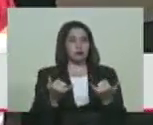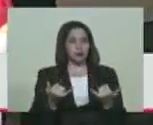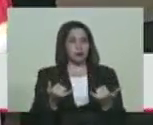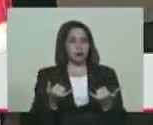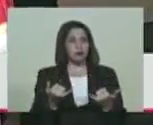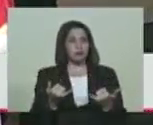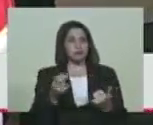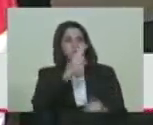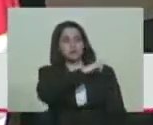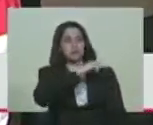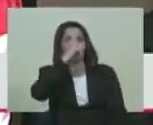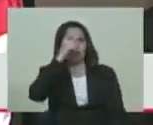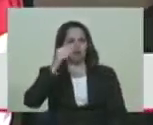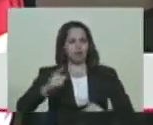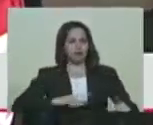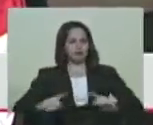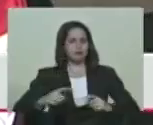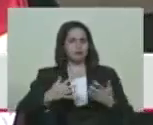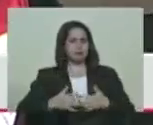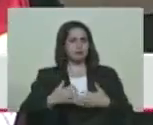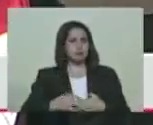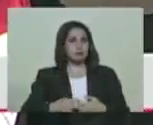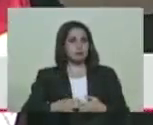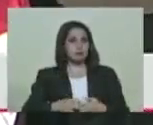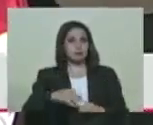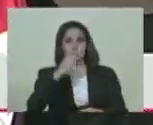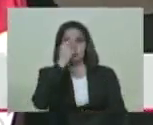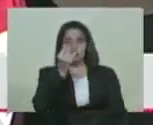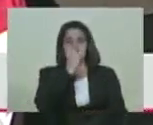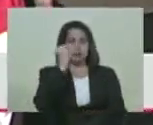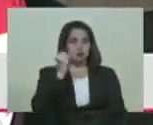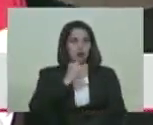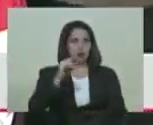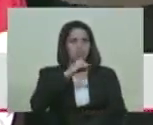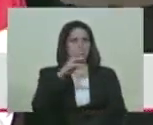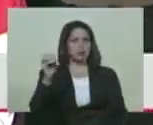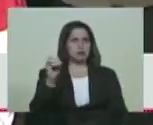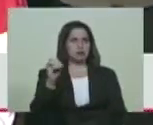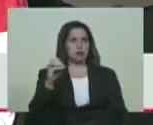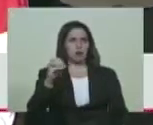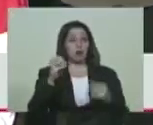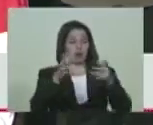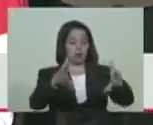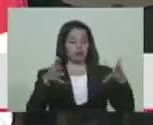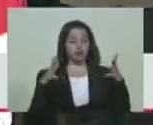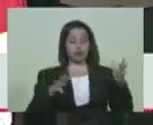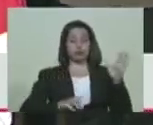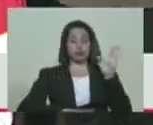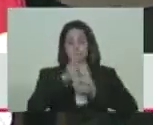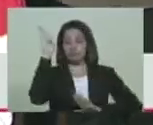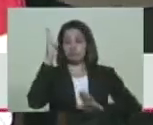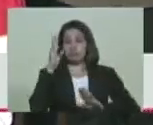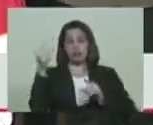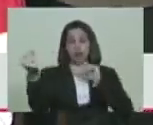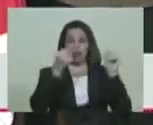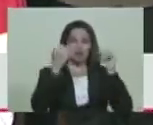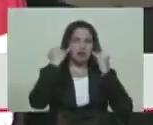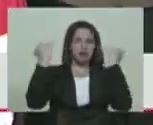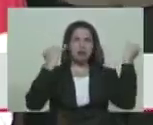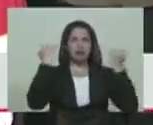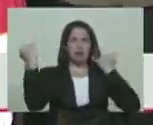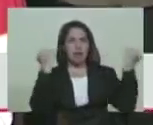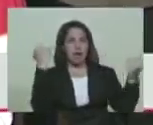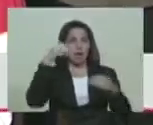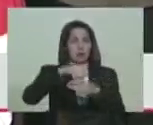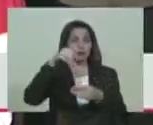jefe del comando de campaña Zamora 200, una victoria más. El camino es la democracia, es el debate de ideas, son las